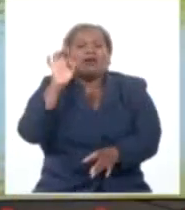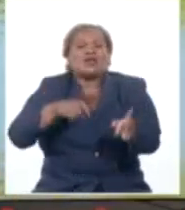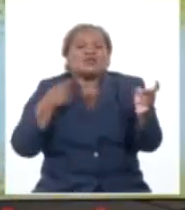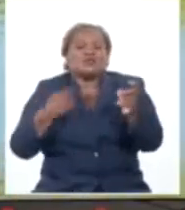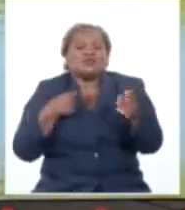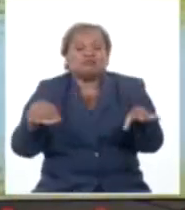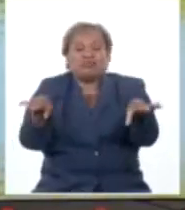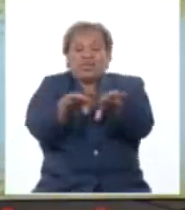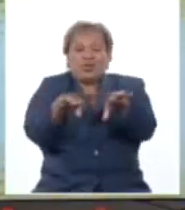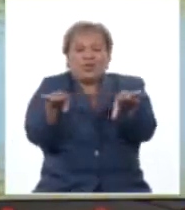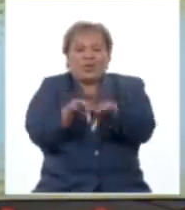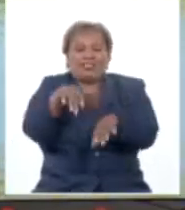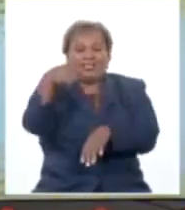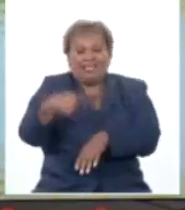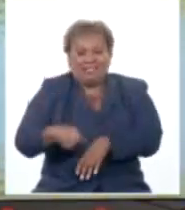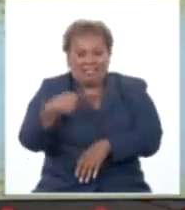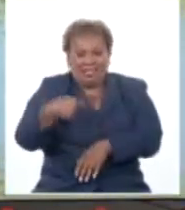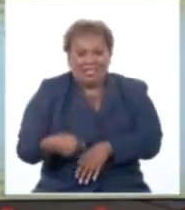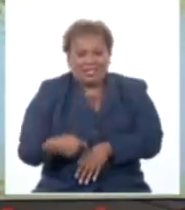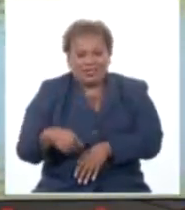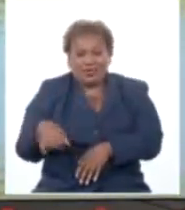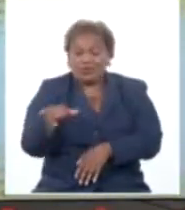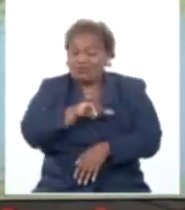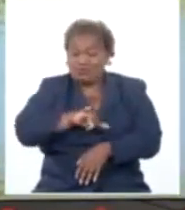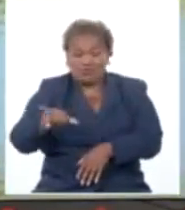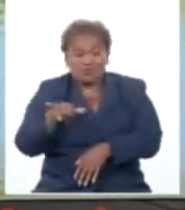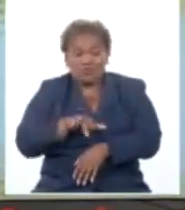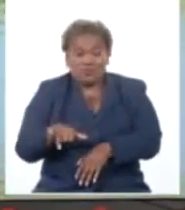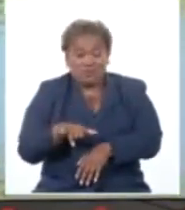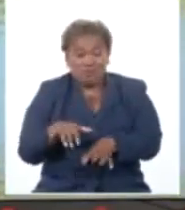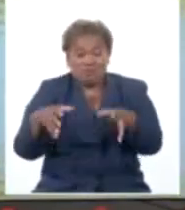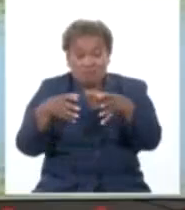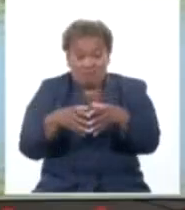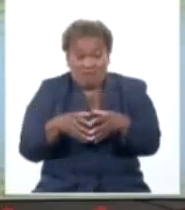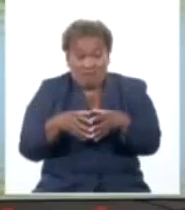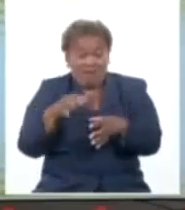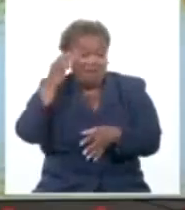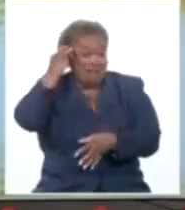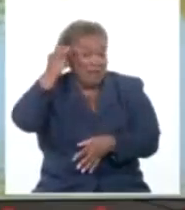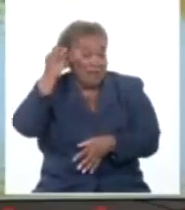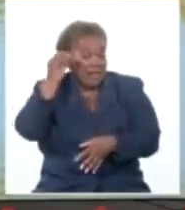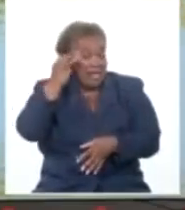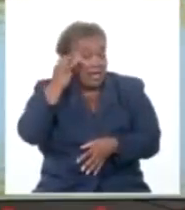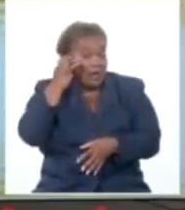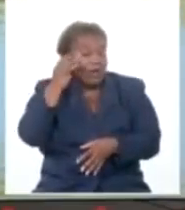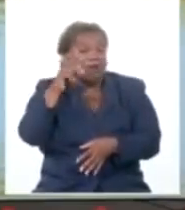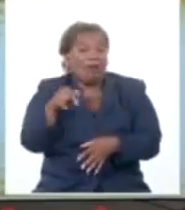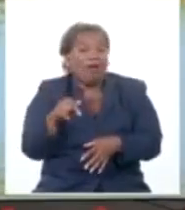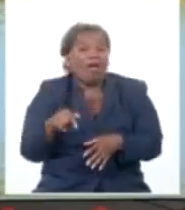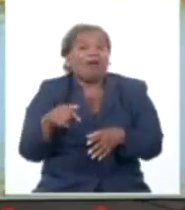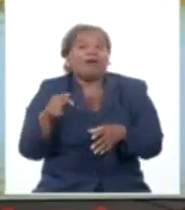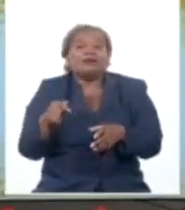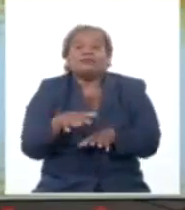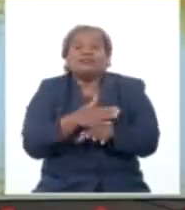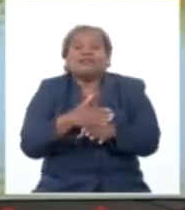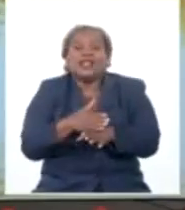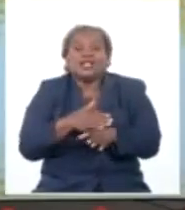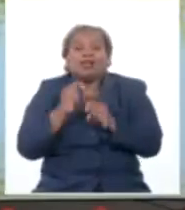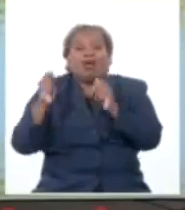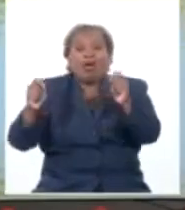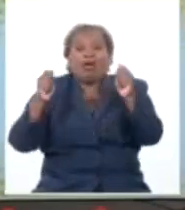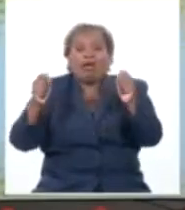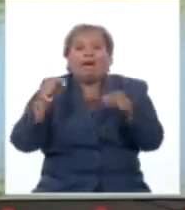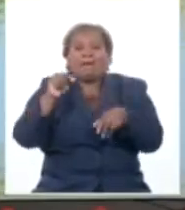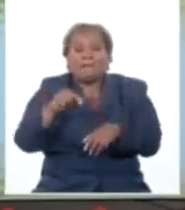la igualdad de derechos y oportunidades, mientras movimientos feministas se movilizan en distintas geografías durante la jornada para